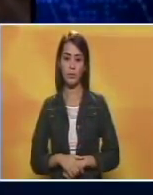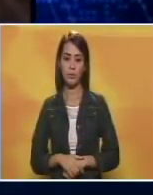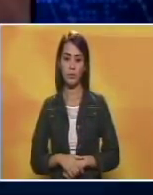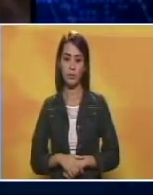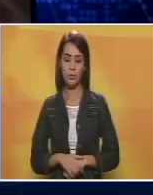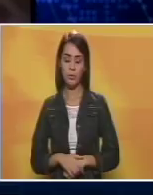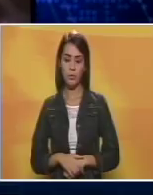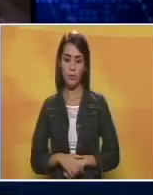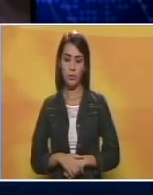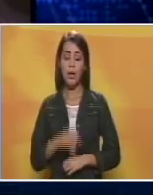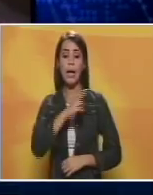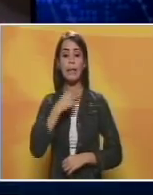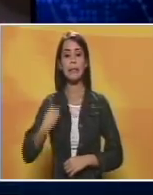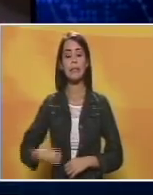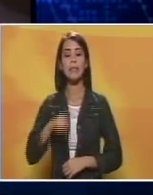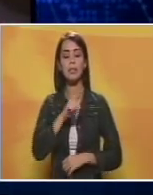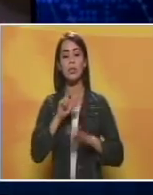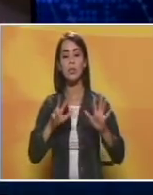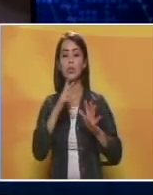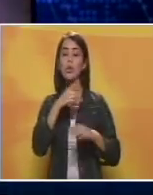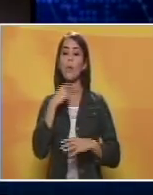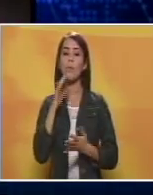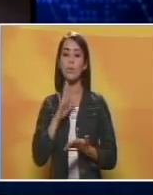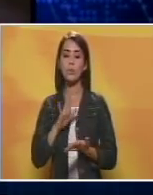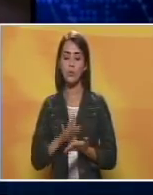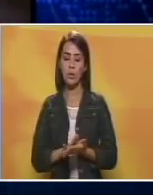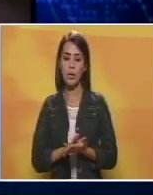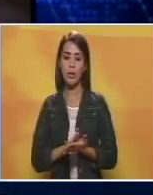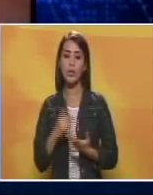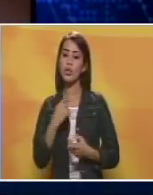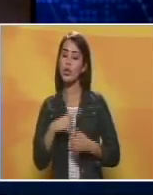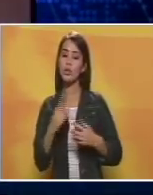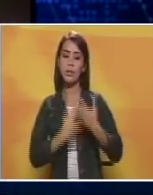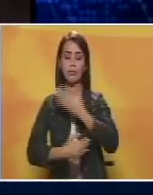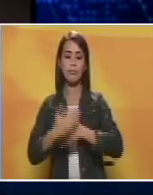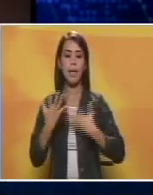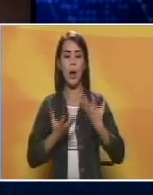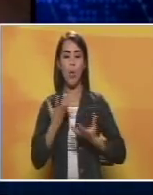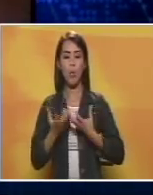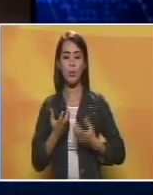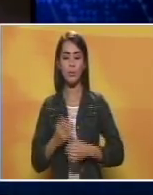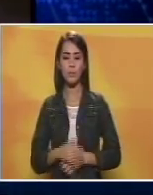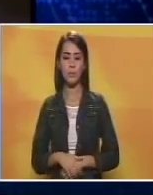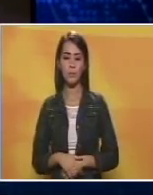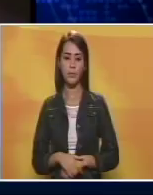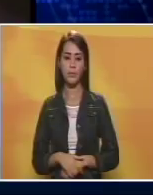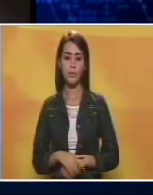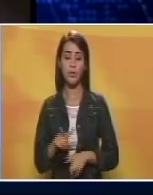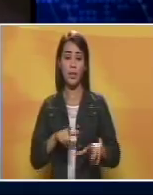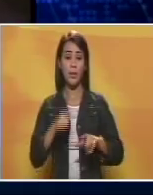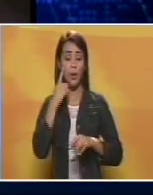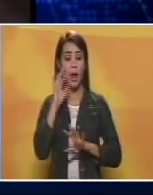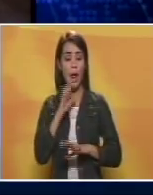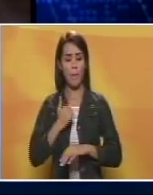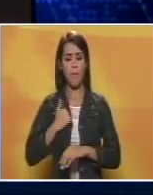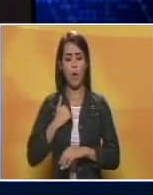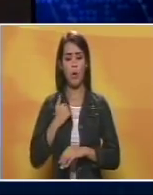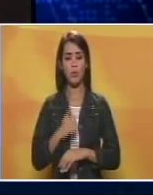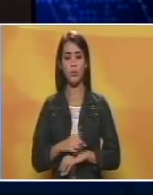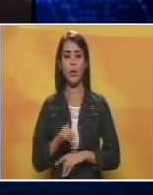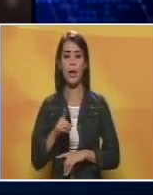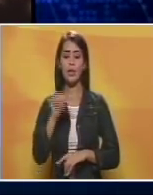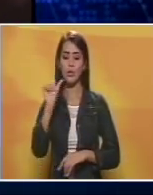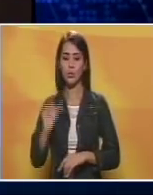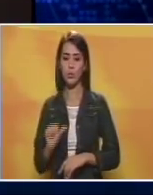En China, 18 personas murieron y 5 resultaron heridas en un incendio presuntamente intencionado en un karaoke del municipio de Pyongyang, al sur